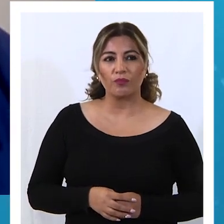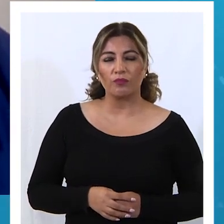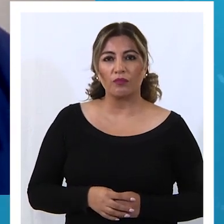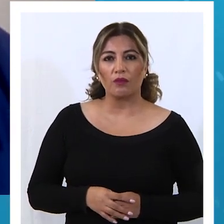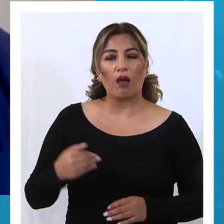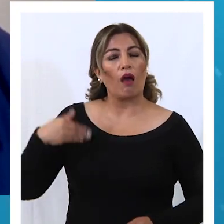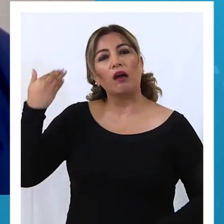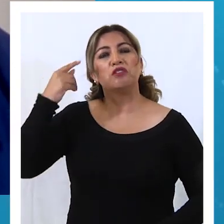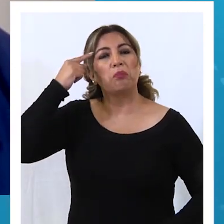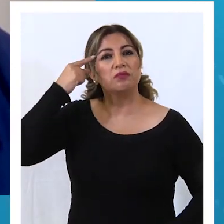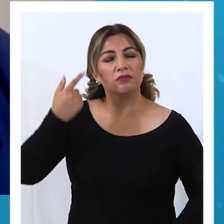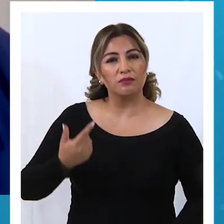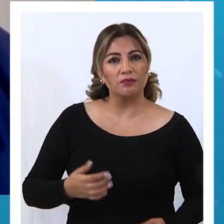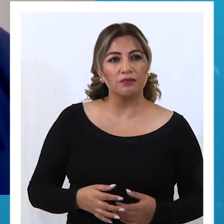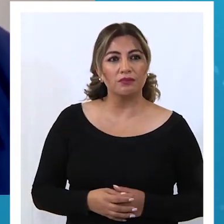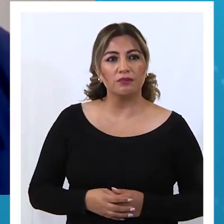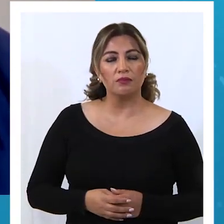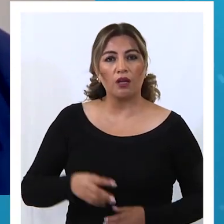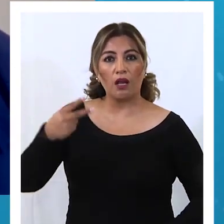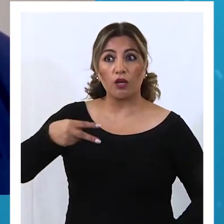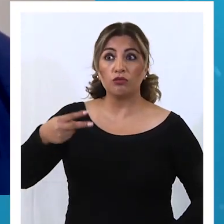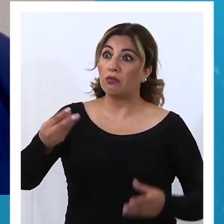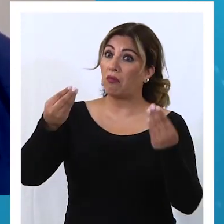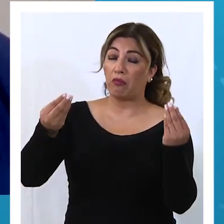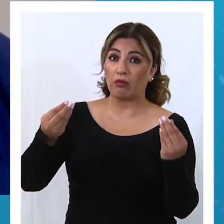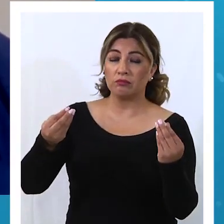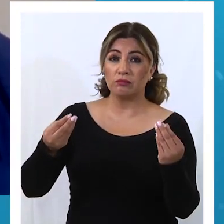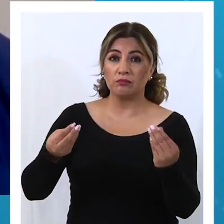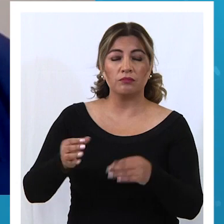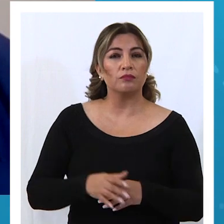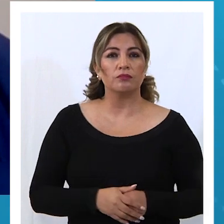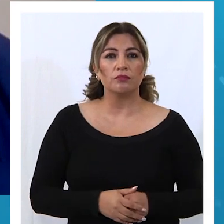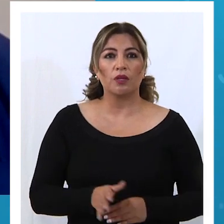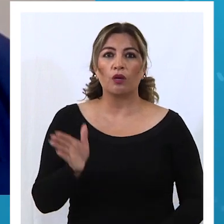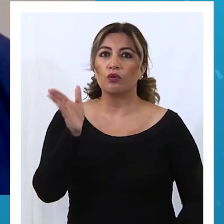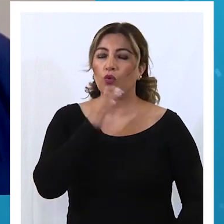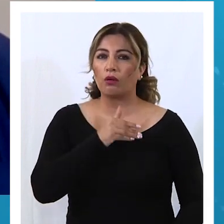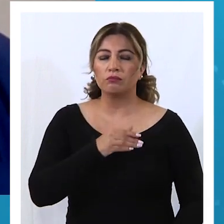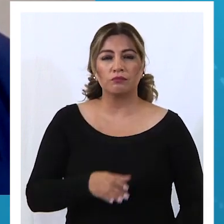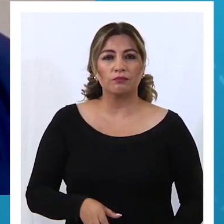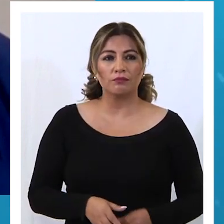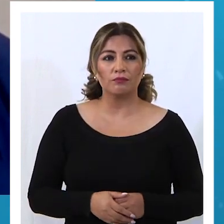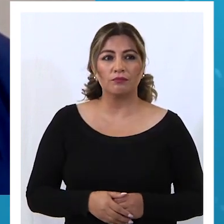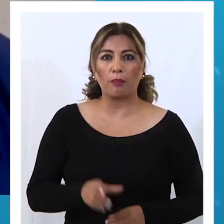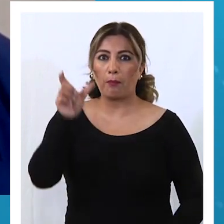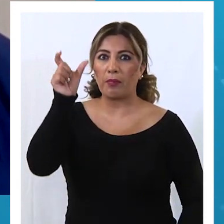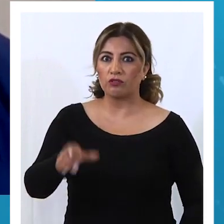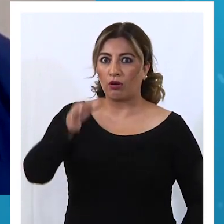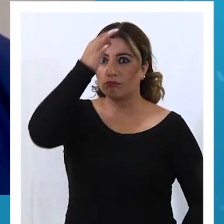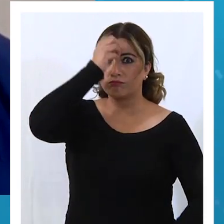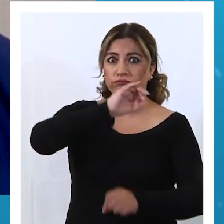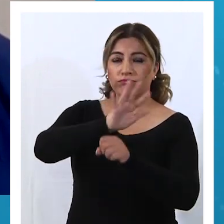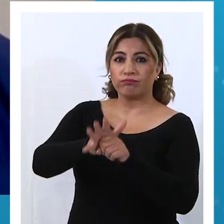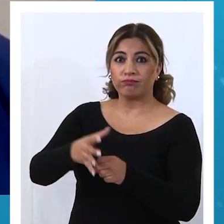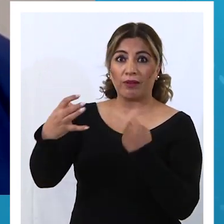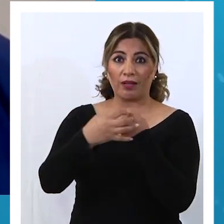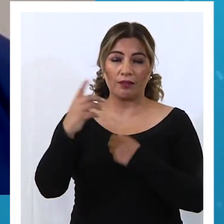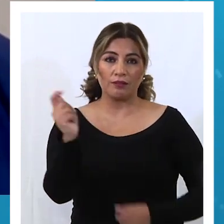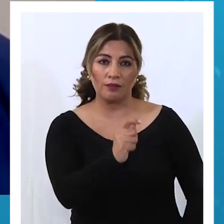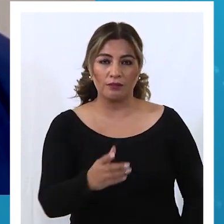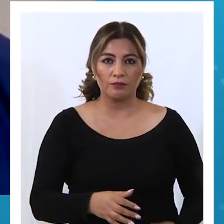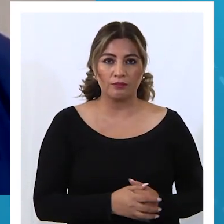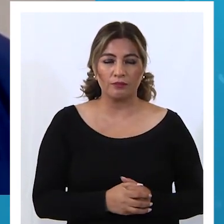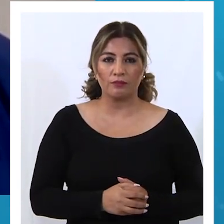Al comienzo yo pensaba que las noticias eran buenas porque no había ninguna persona contaminada,